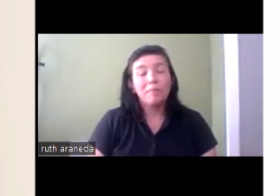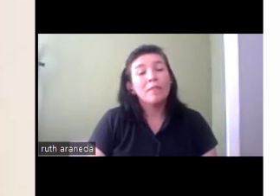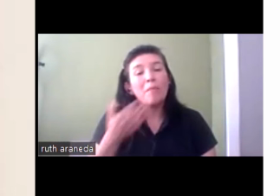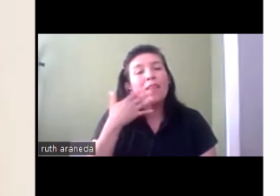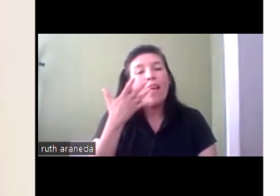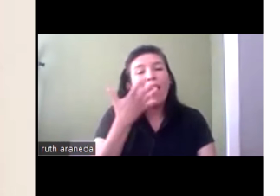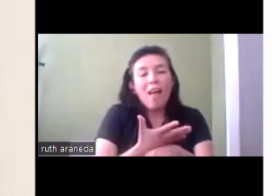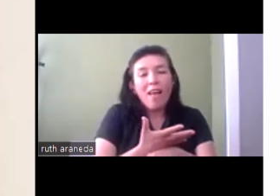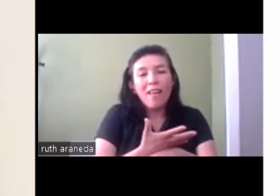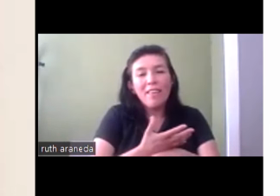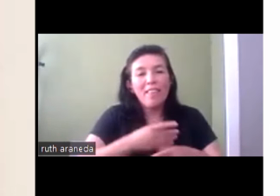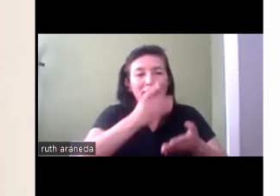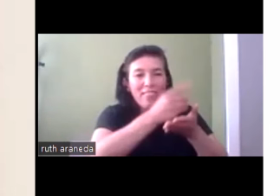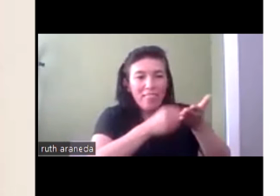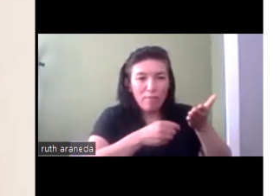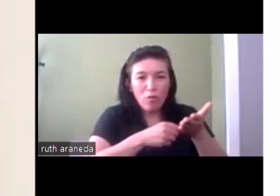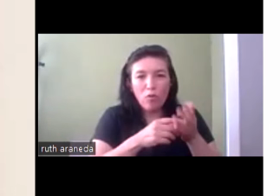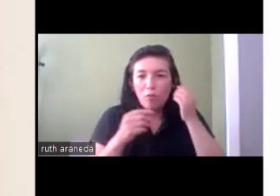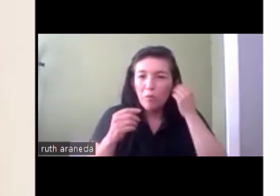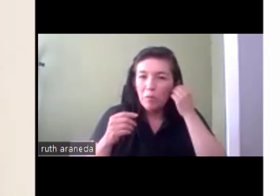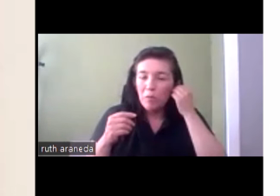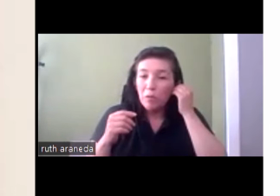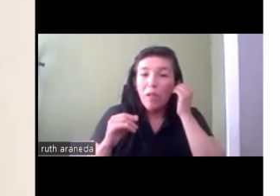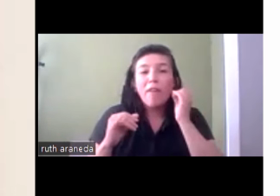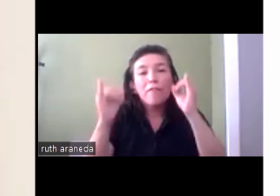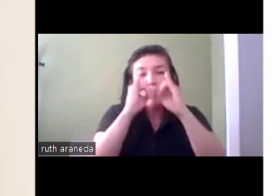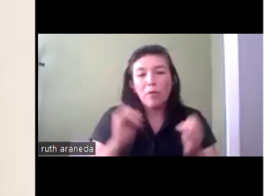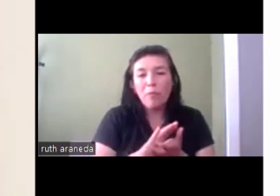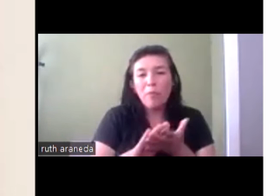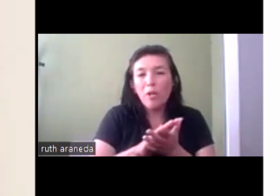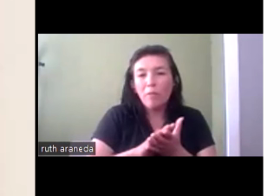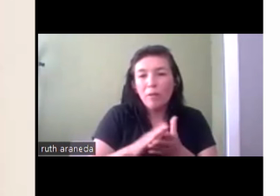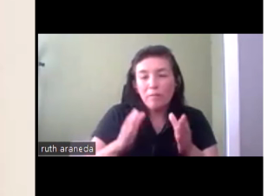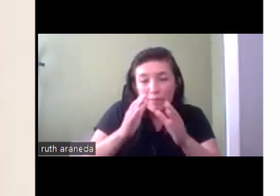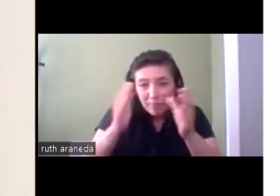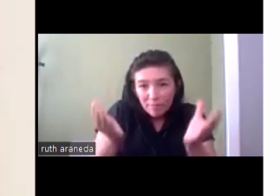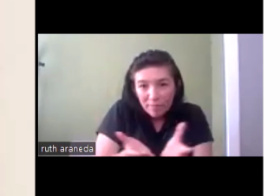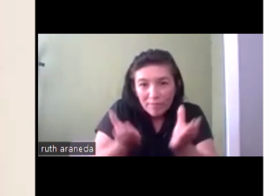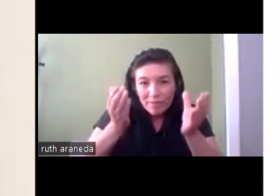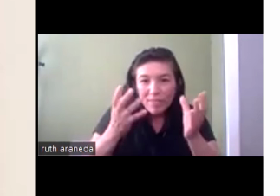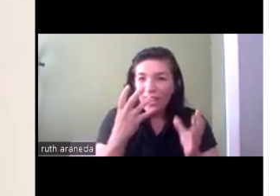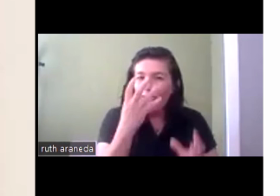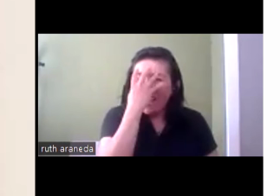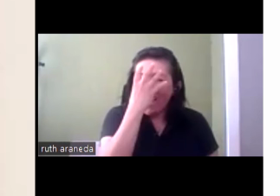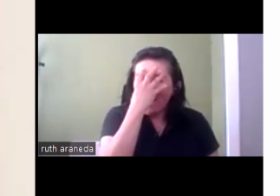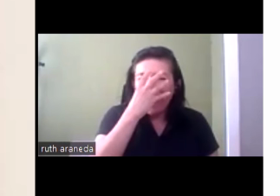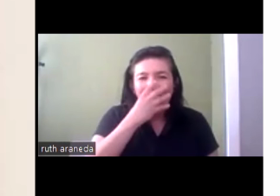patrones, hay elementos figurativos como son esta escudilla o jarros patos.